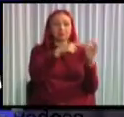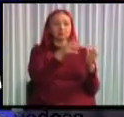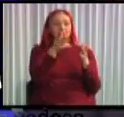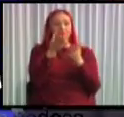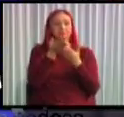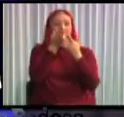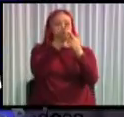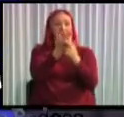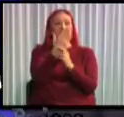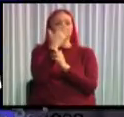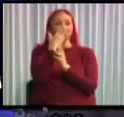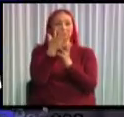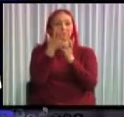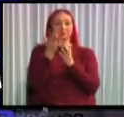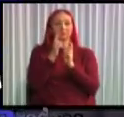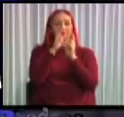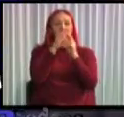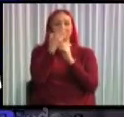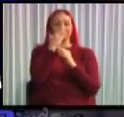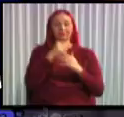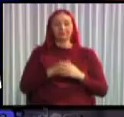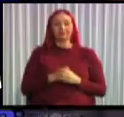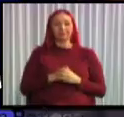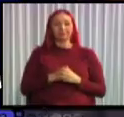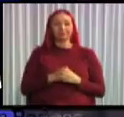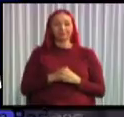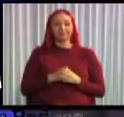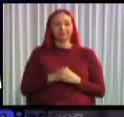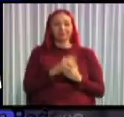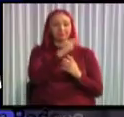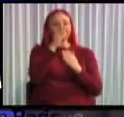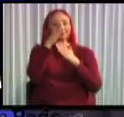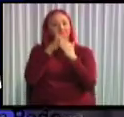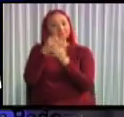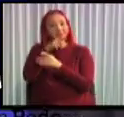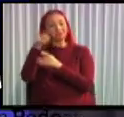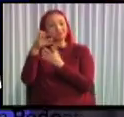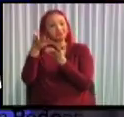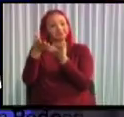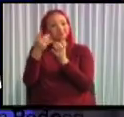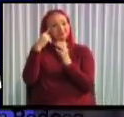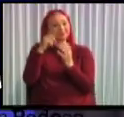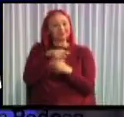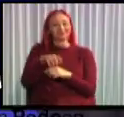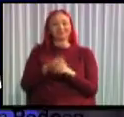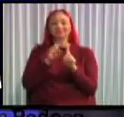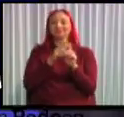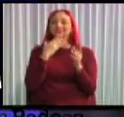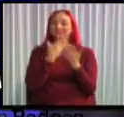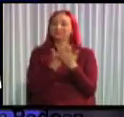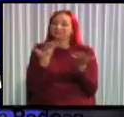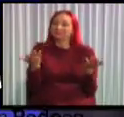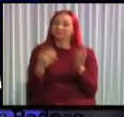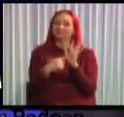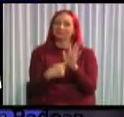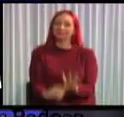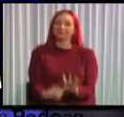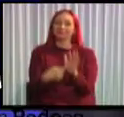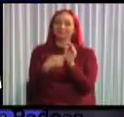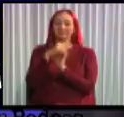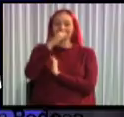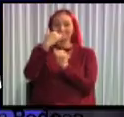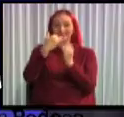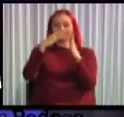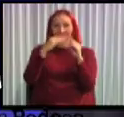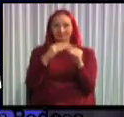queremos donar a una madre, se la queremos obsequiar a una mamá. Y algunas cositas que tenemos por aquí, pero vamos a presentarles a los panelistas